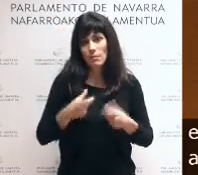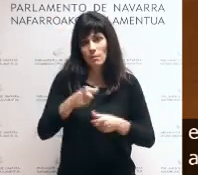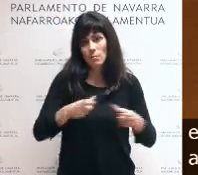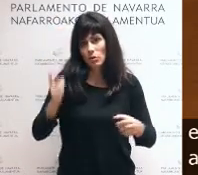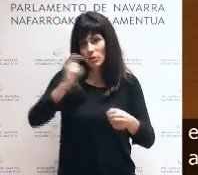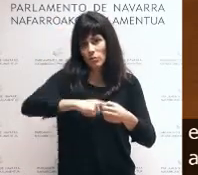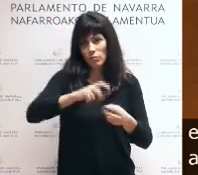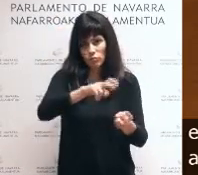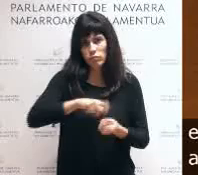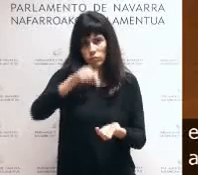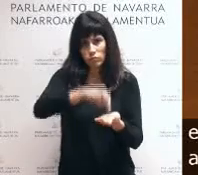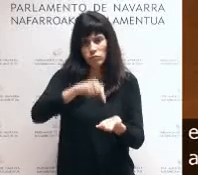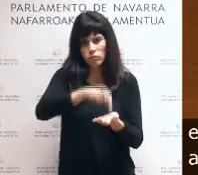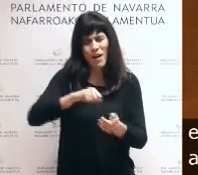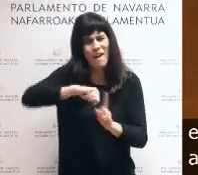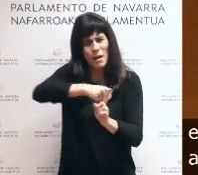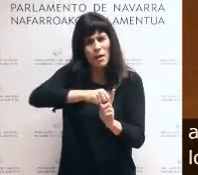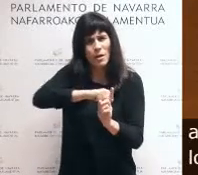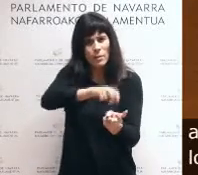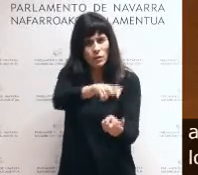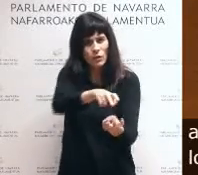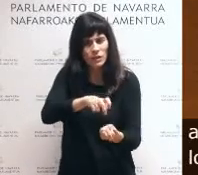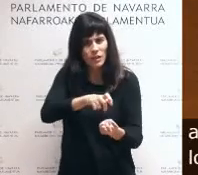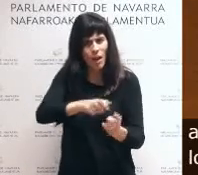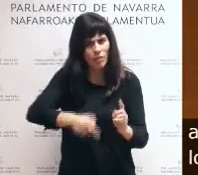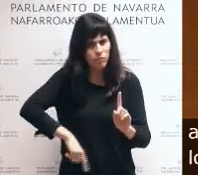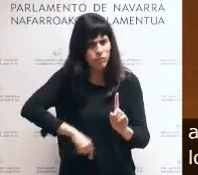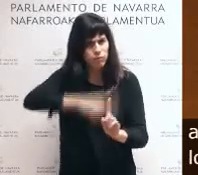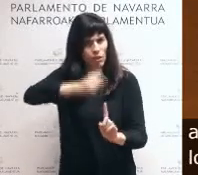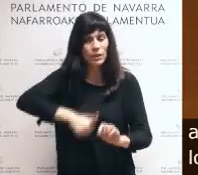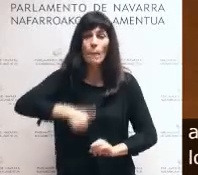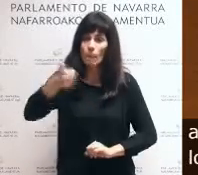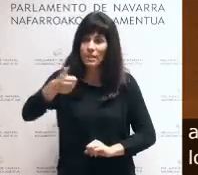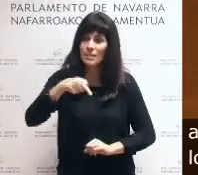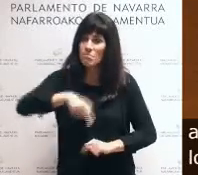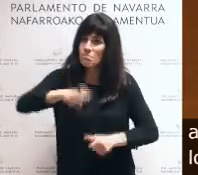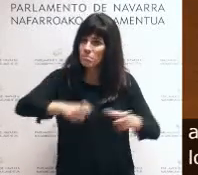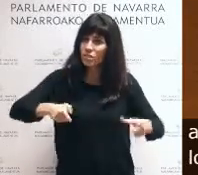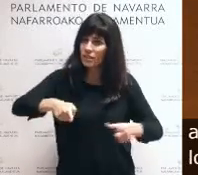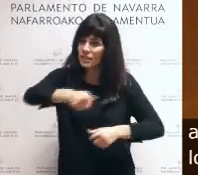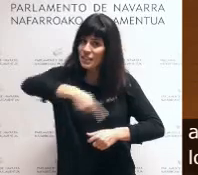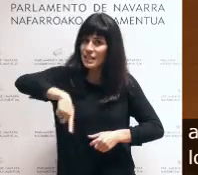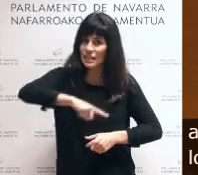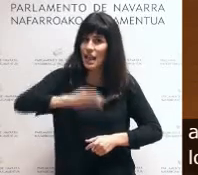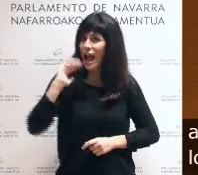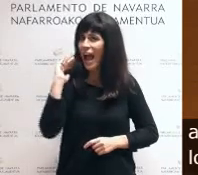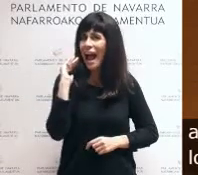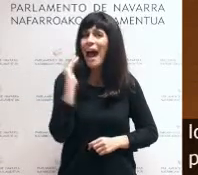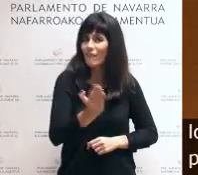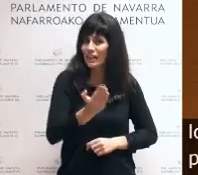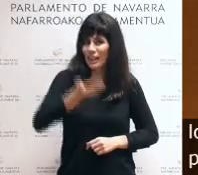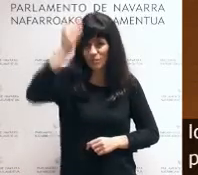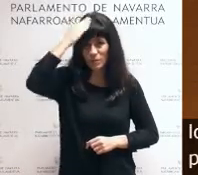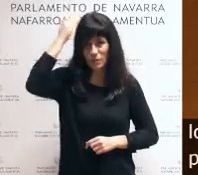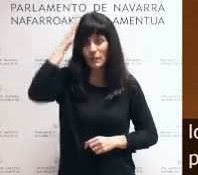los que se les mantiene con una presión fiscal más alta. Y toda esa población son los perjudicados porque las empresas de la comunidad